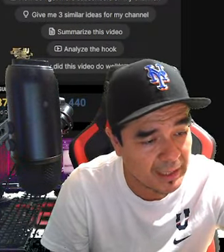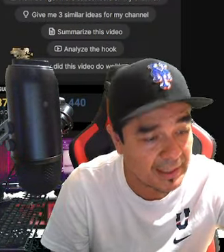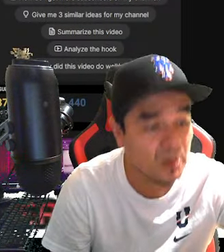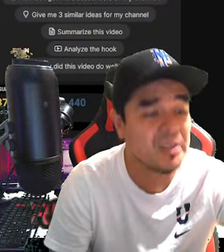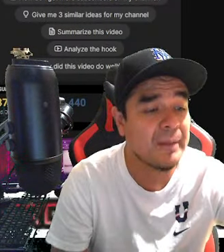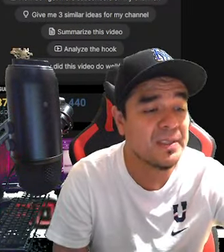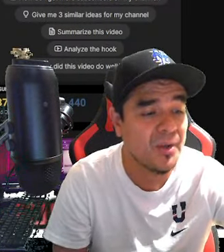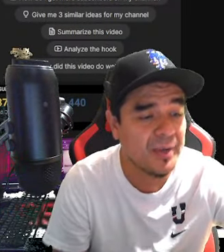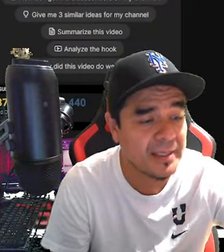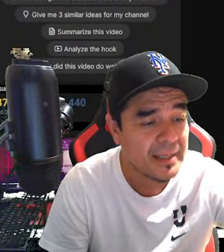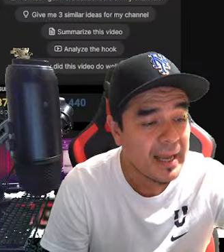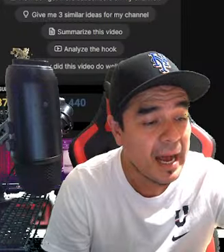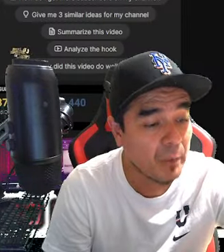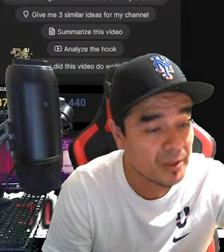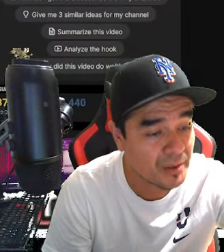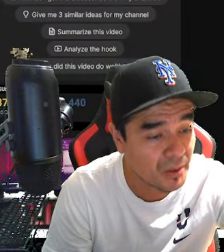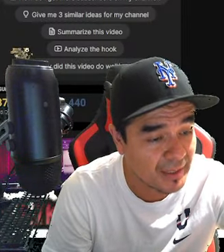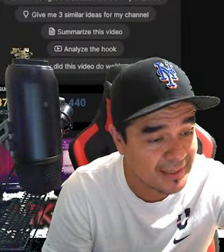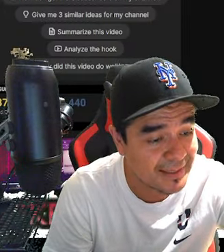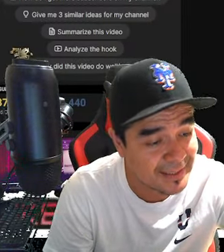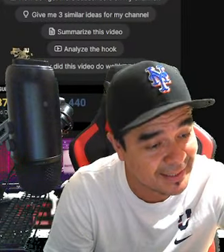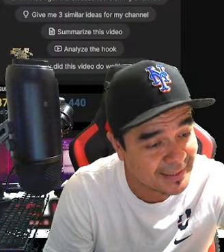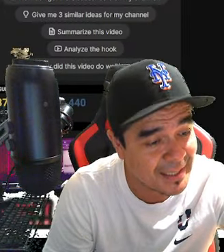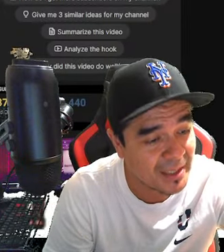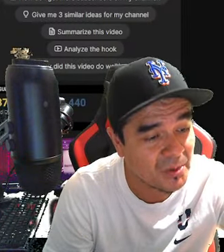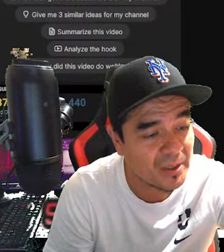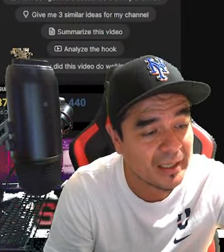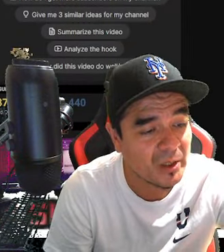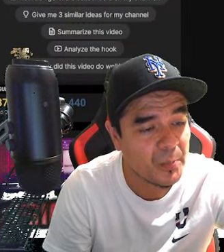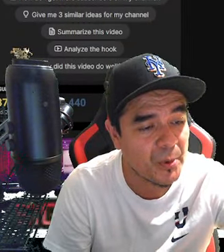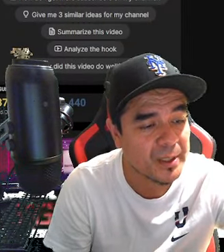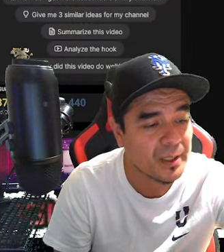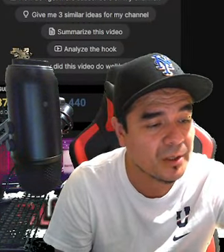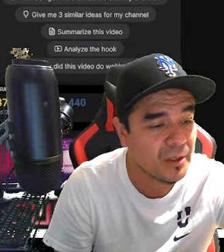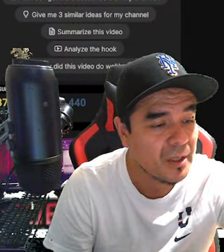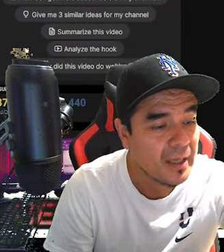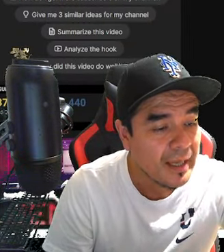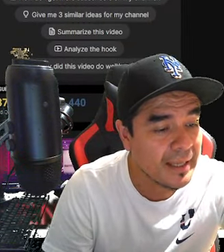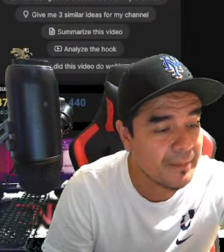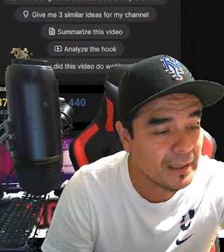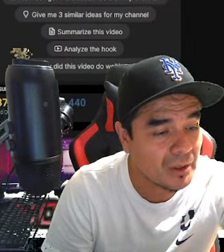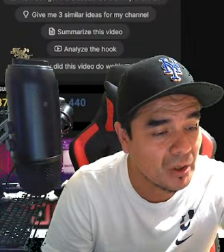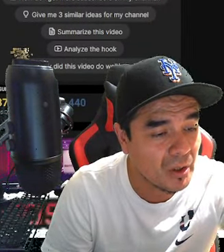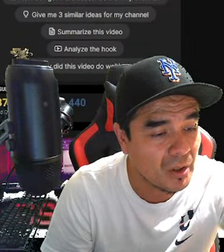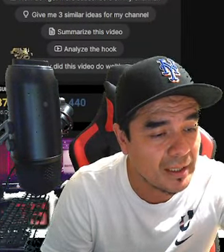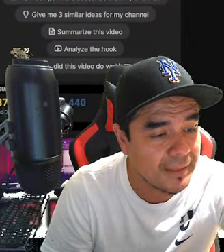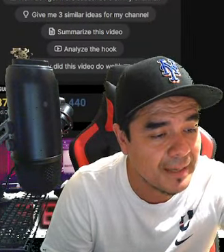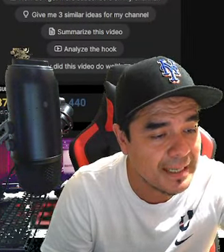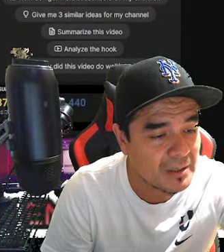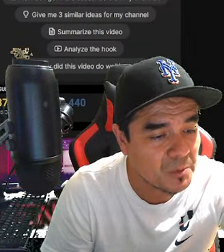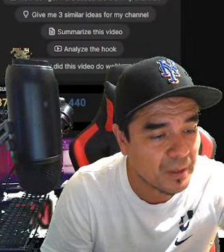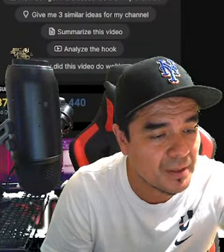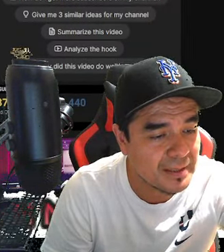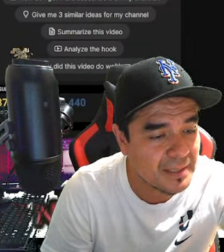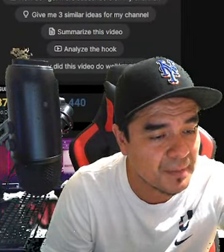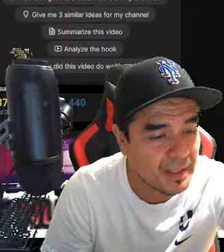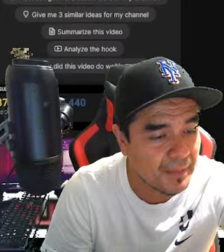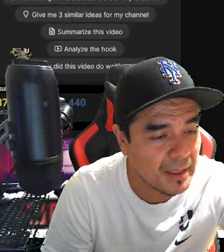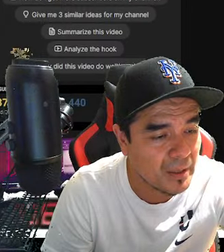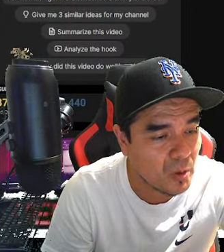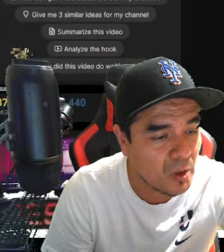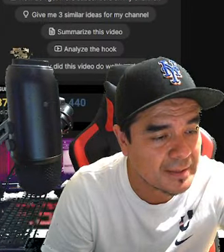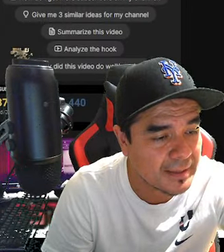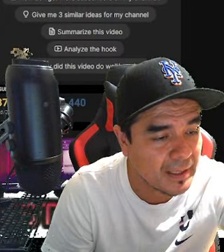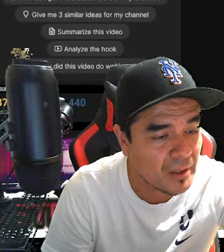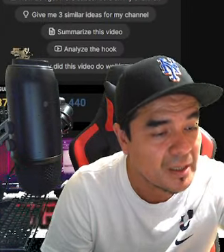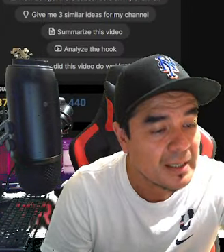buscan. Saludos a mi Sonris, a Moisés Cortés, dice que se está echando un taquito, provechito. Heriberto Olivas, los periodistas Meme Yamel